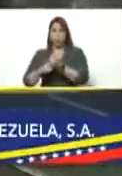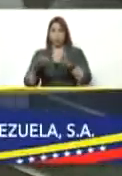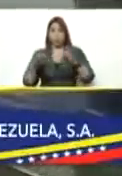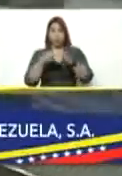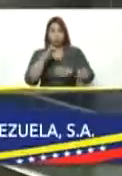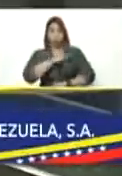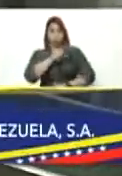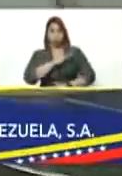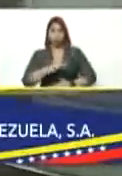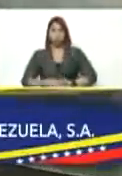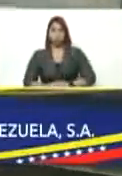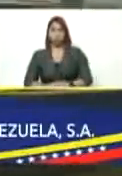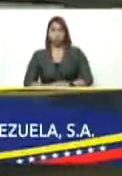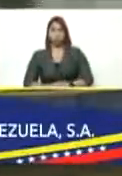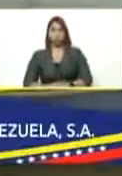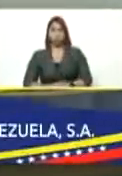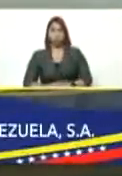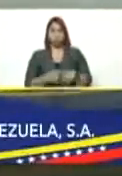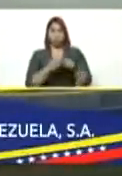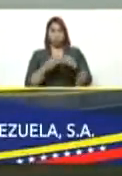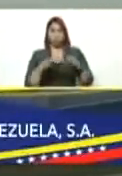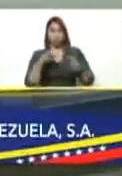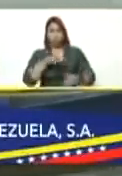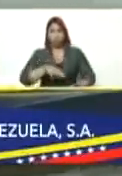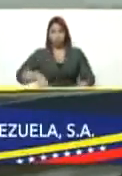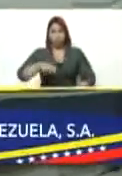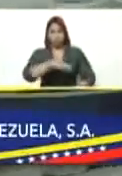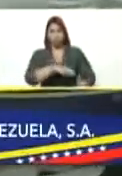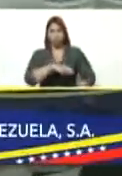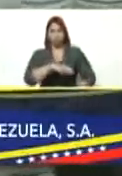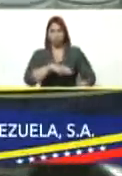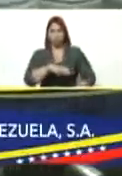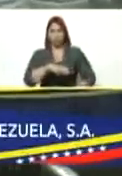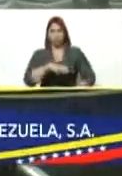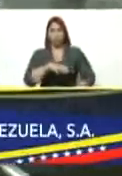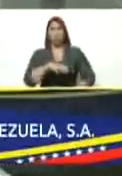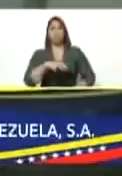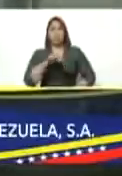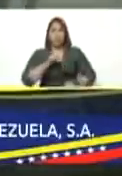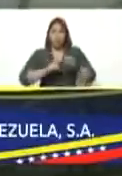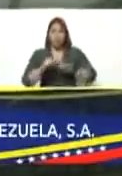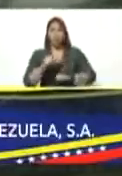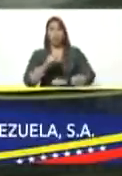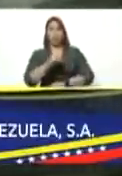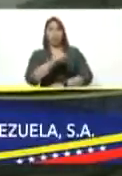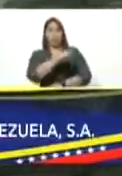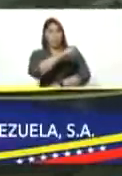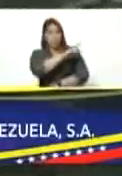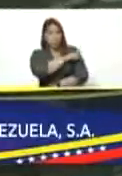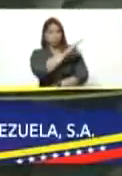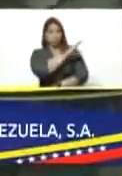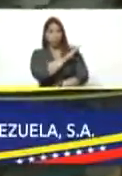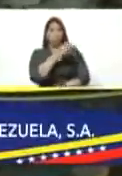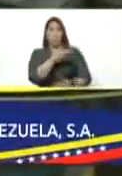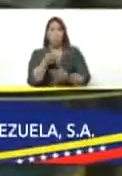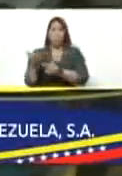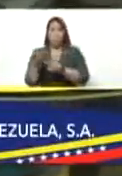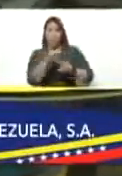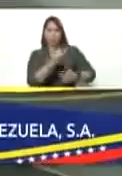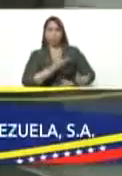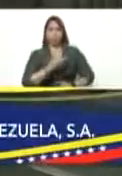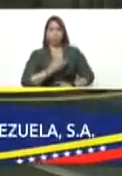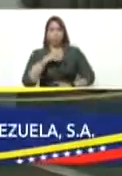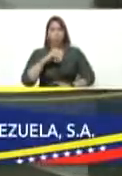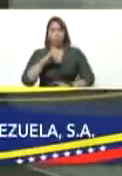social a todos los entes del Estado que hacen vida, llámese defensa civil, bomberos, alcaldía, para que el cloro